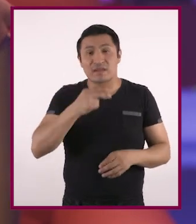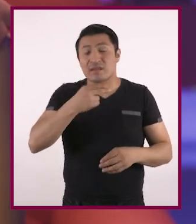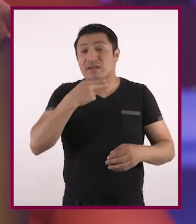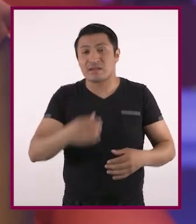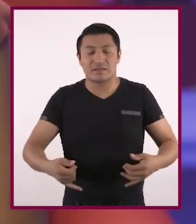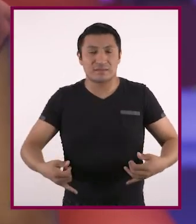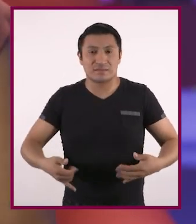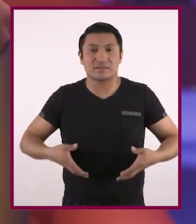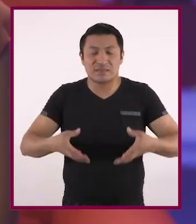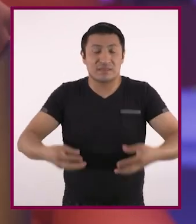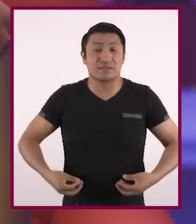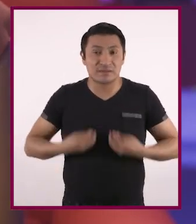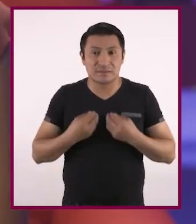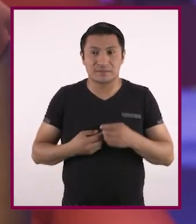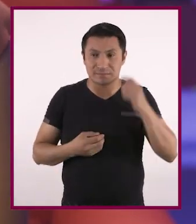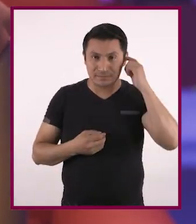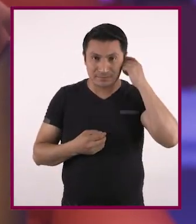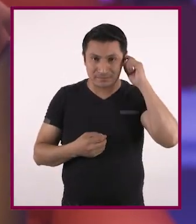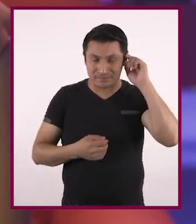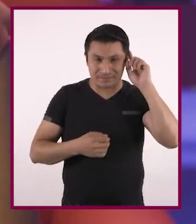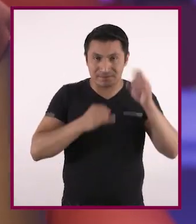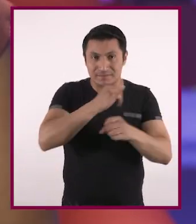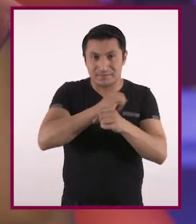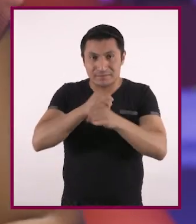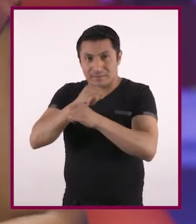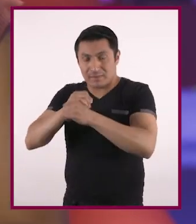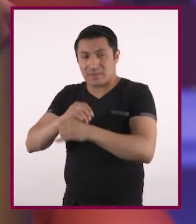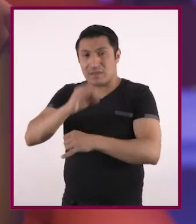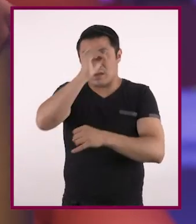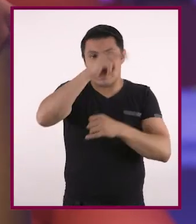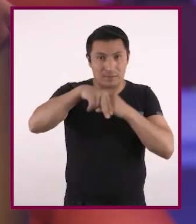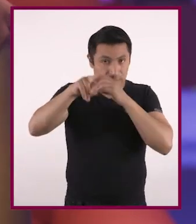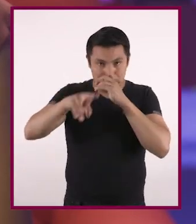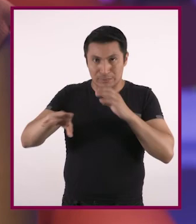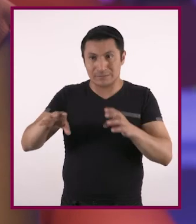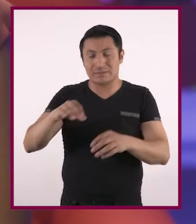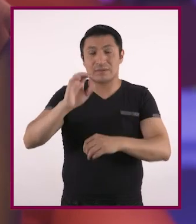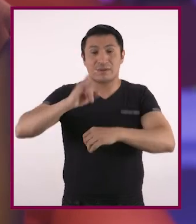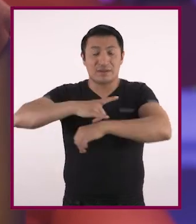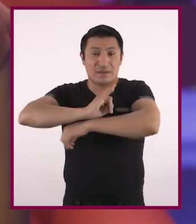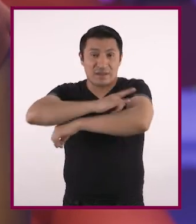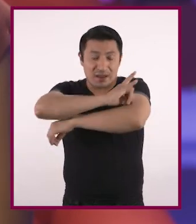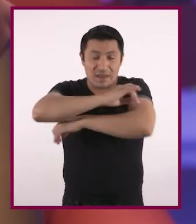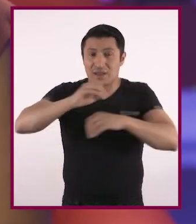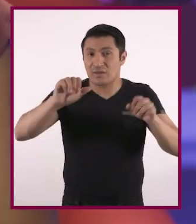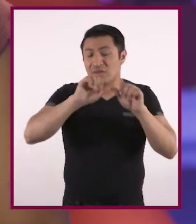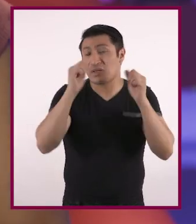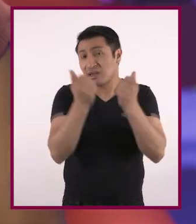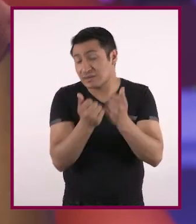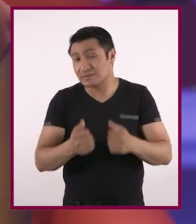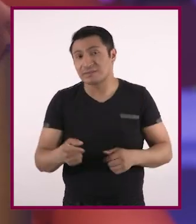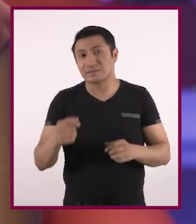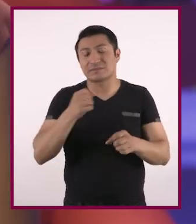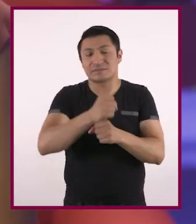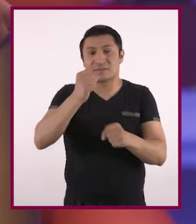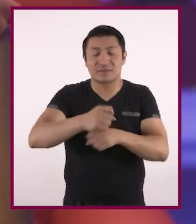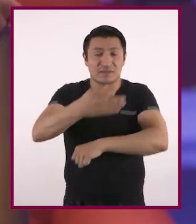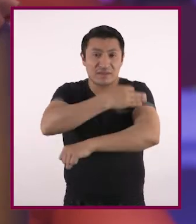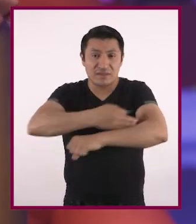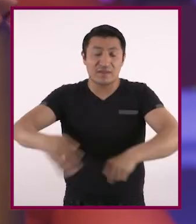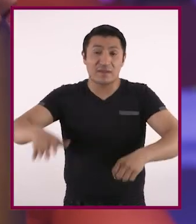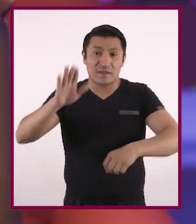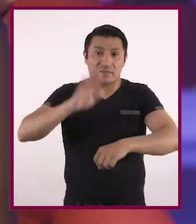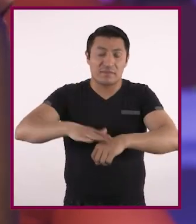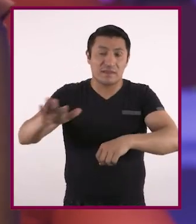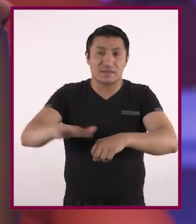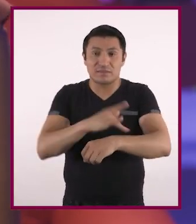Según estudios realizados por la Comisión Nacional de los Derechos Humanos, por asociaciones como el Caracol o por la IASIS, la violencia familiar es la principal causa de que